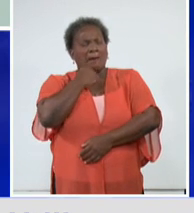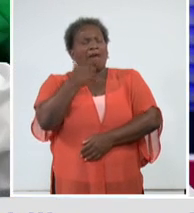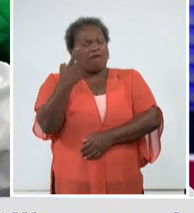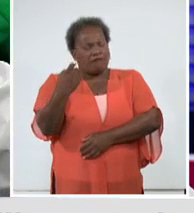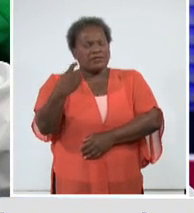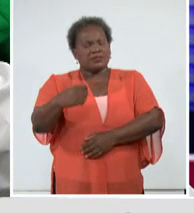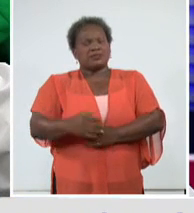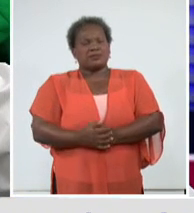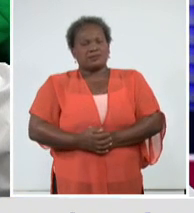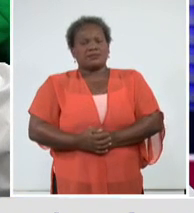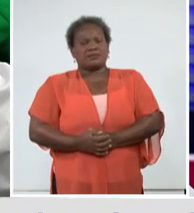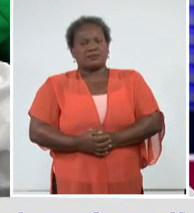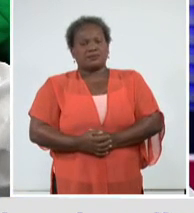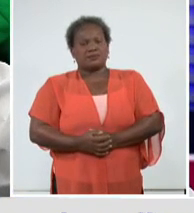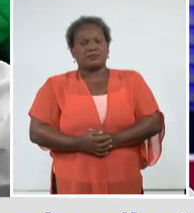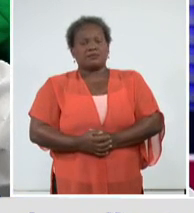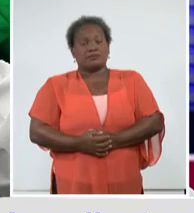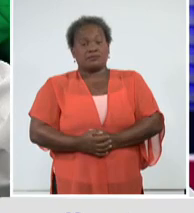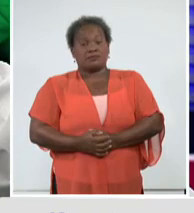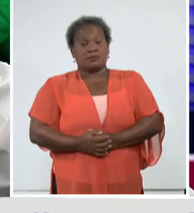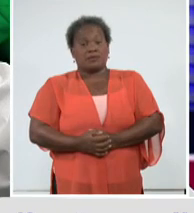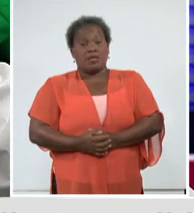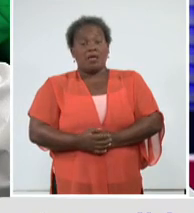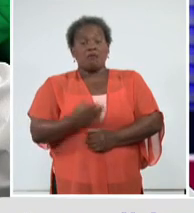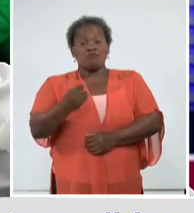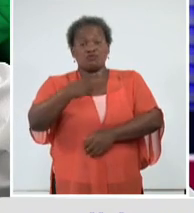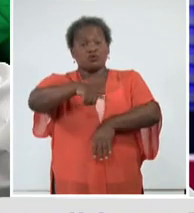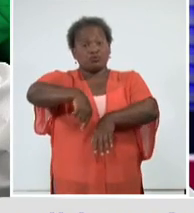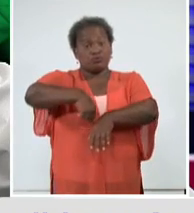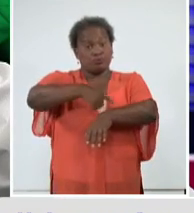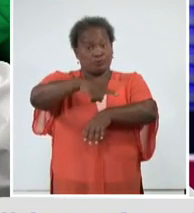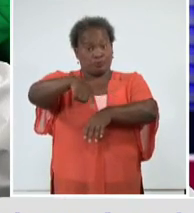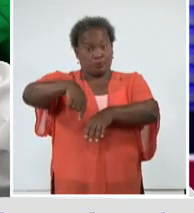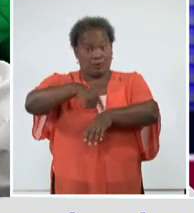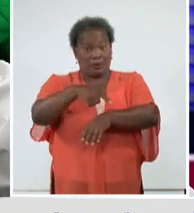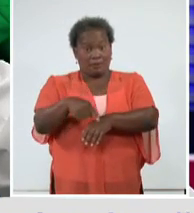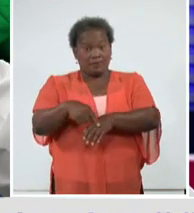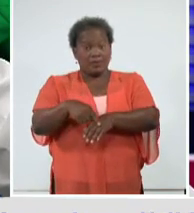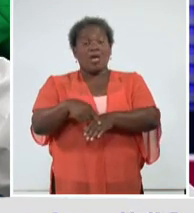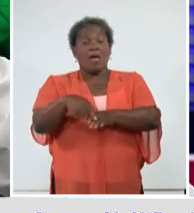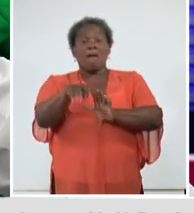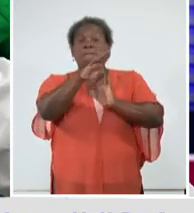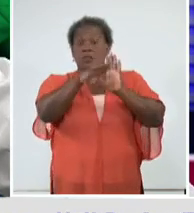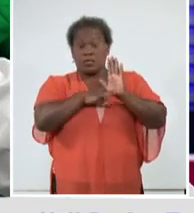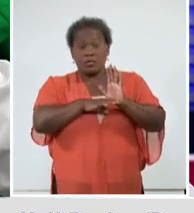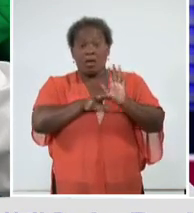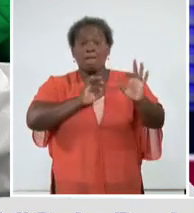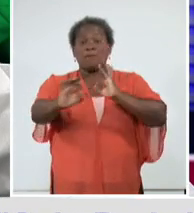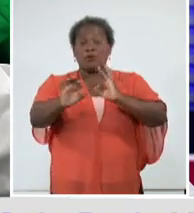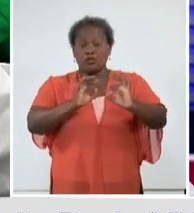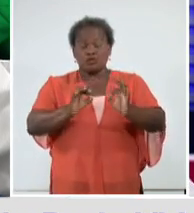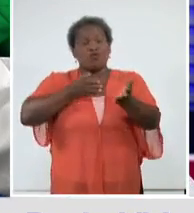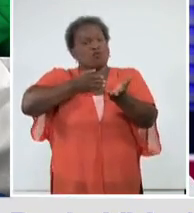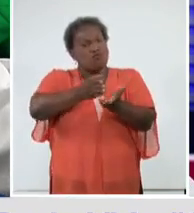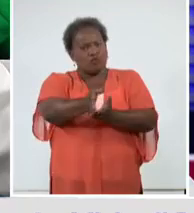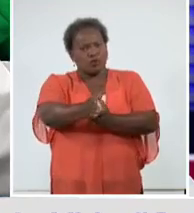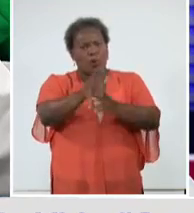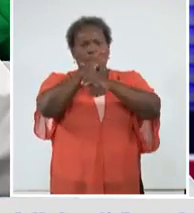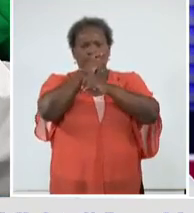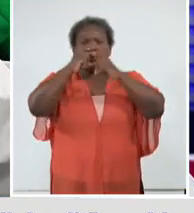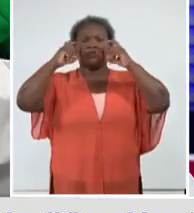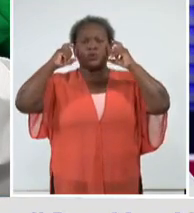tanto, y por mucho tiempo, las medidas de protección que se conocen: nasobuco,